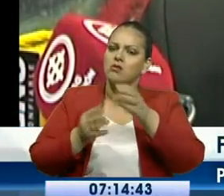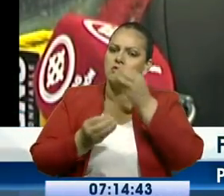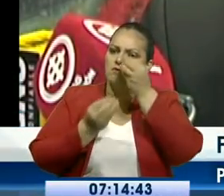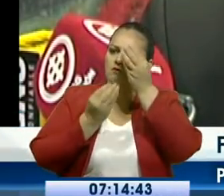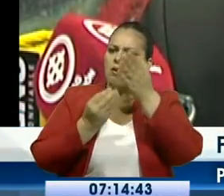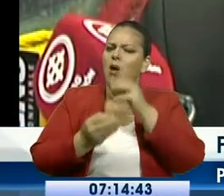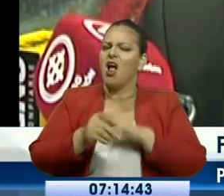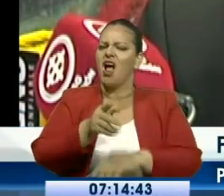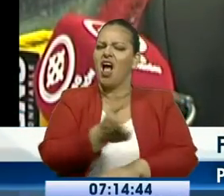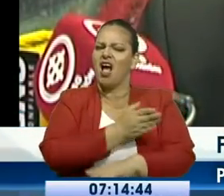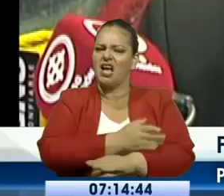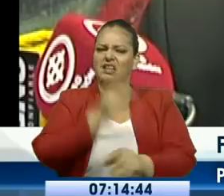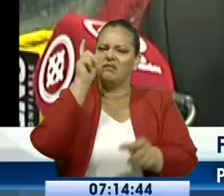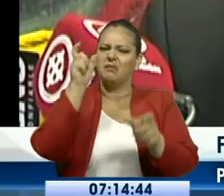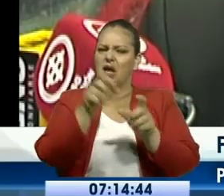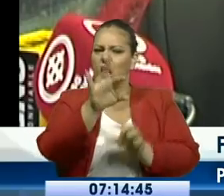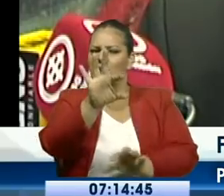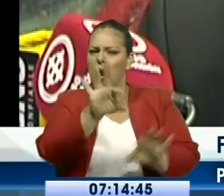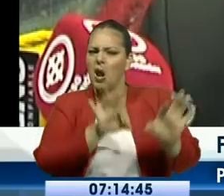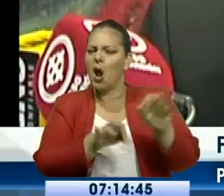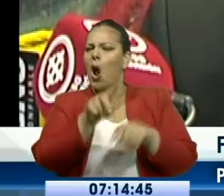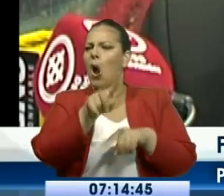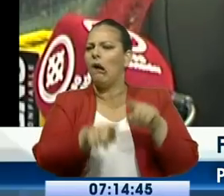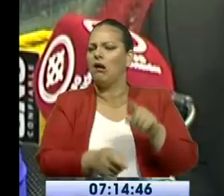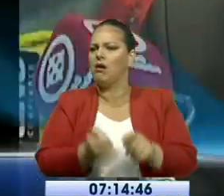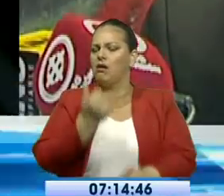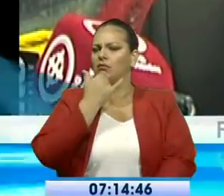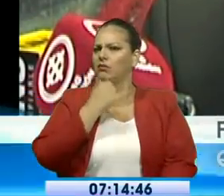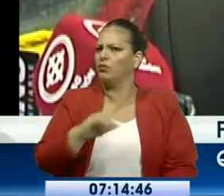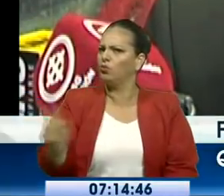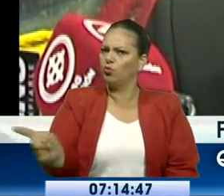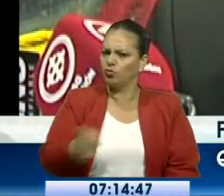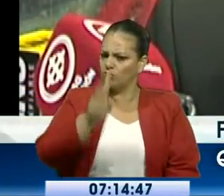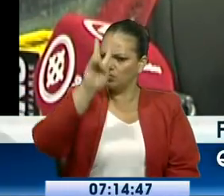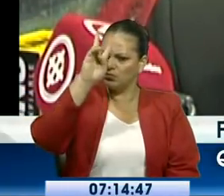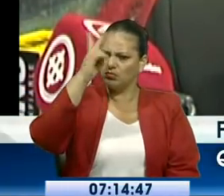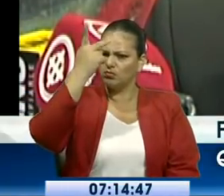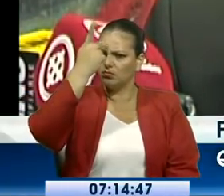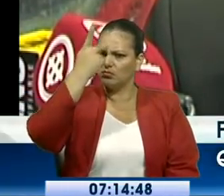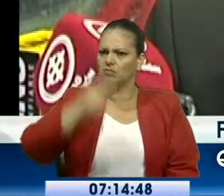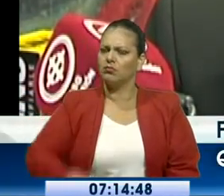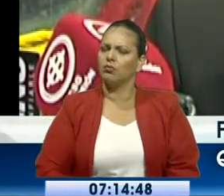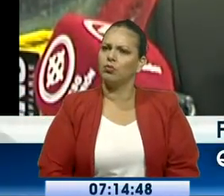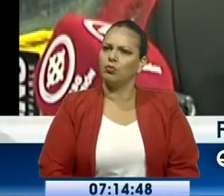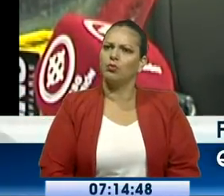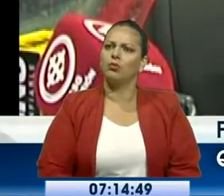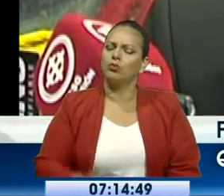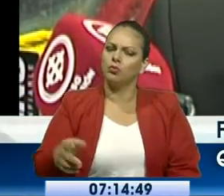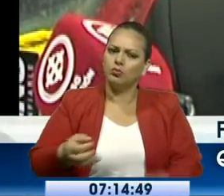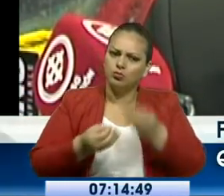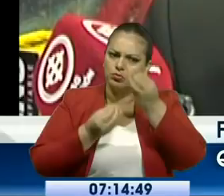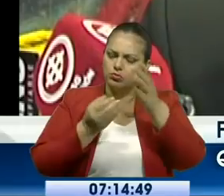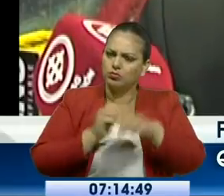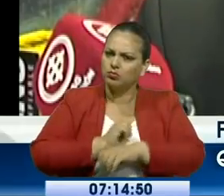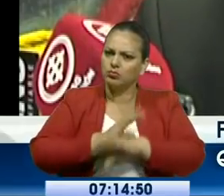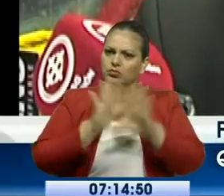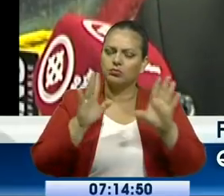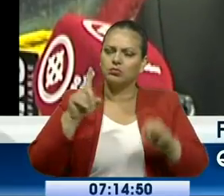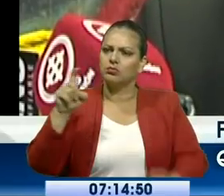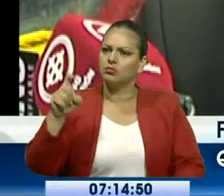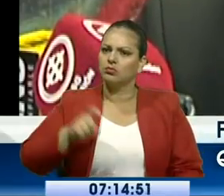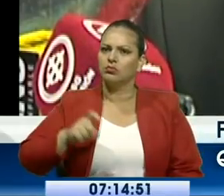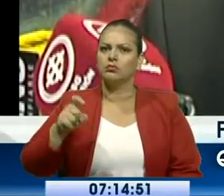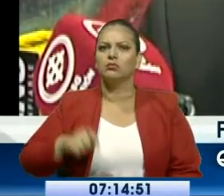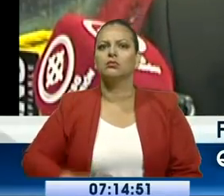llamado a cada uno de nuestros compañeros fiscales, a nuestros compañeros secretarias, secretarios, asistentes, que nuestra